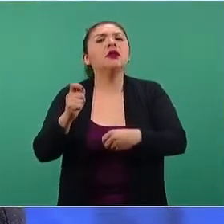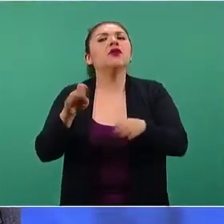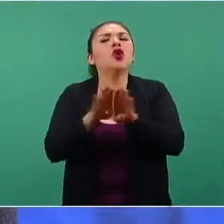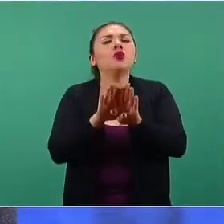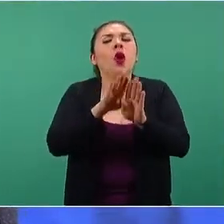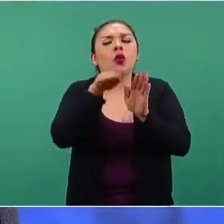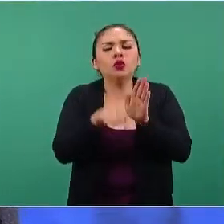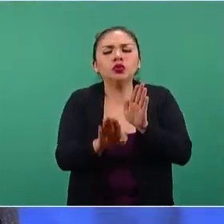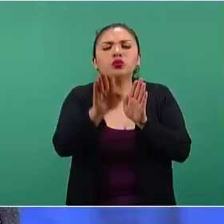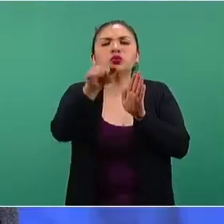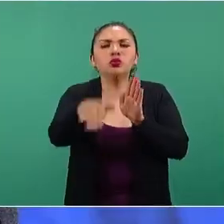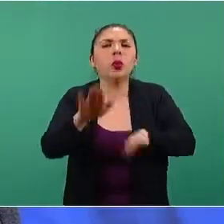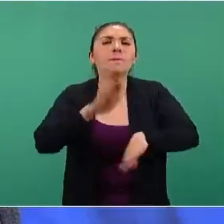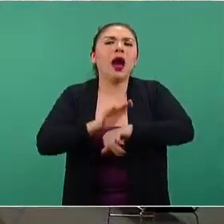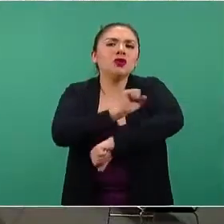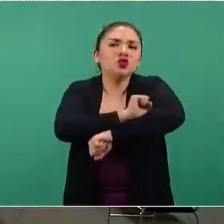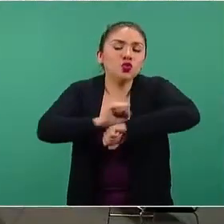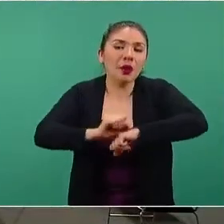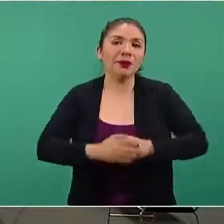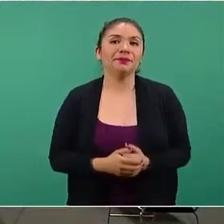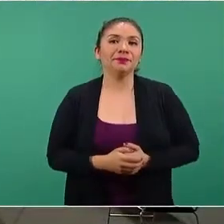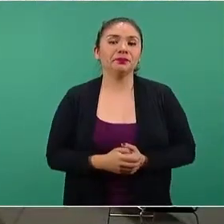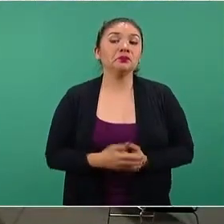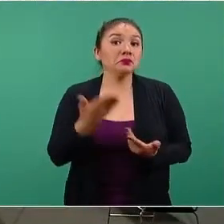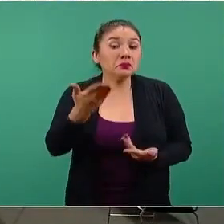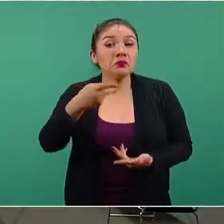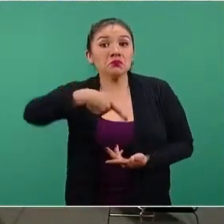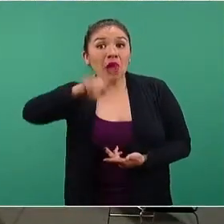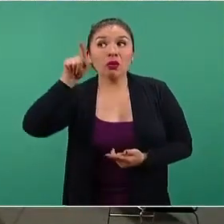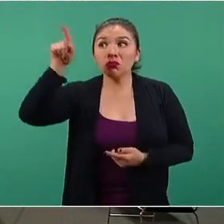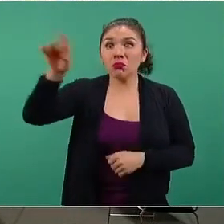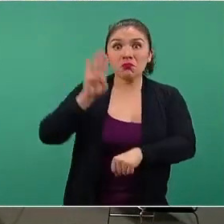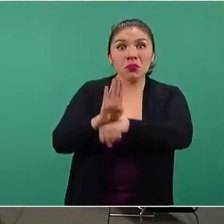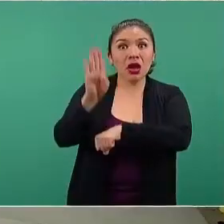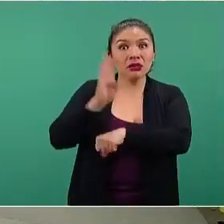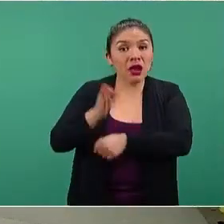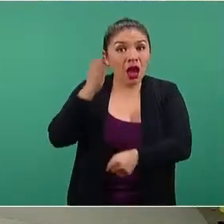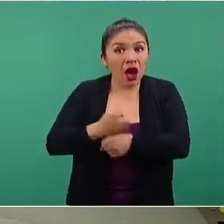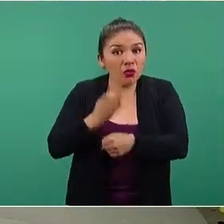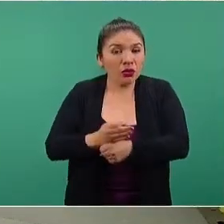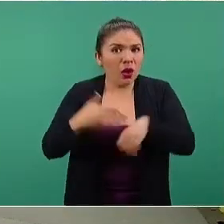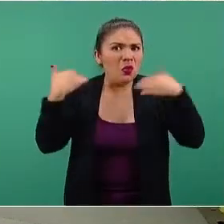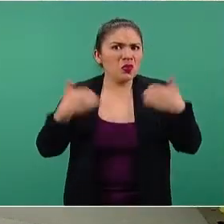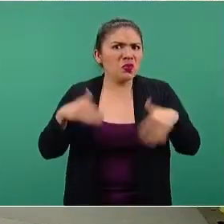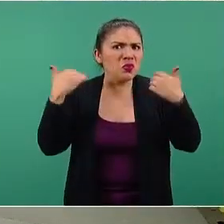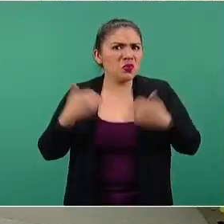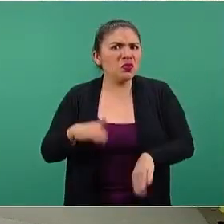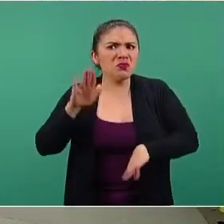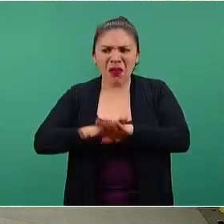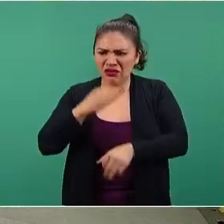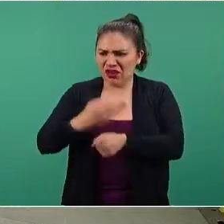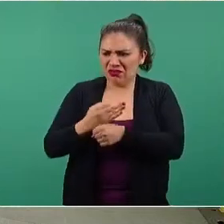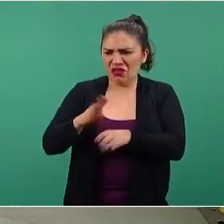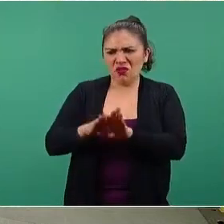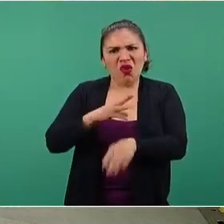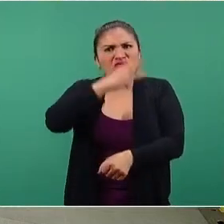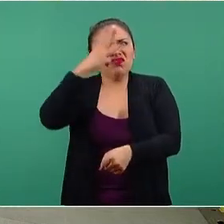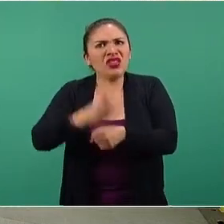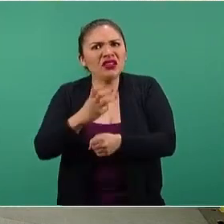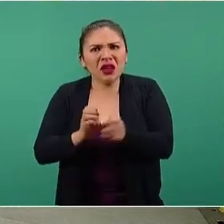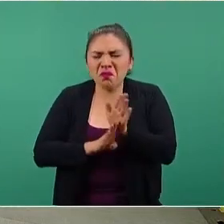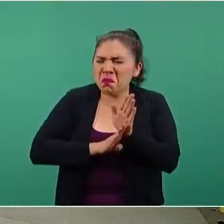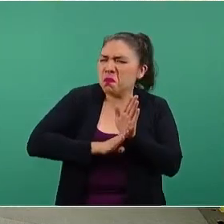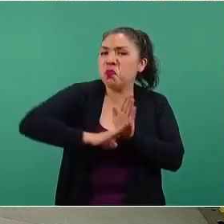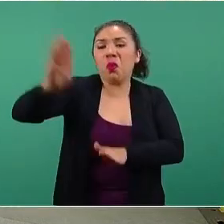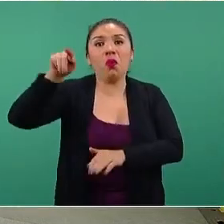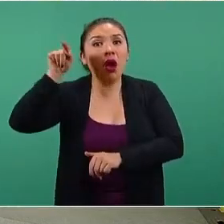en muy pequeñas oleadas. Bueno, sí, pero Brasil está devastado. Ellos ya van por la, no sé, tercera ola también. O sea,